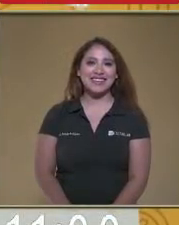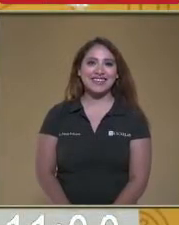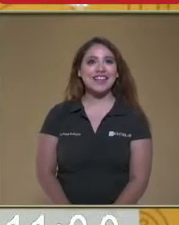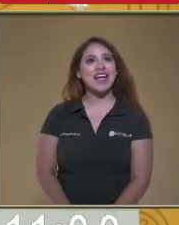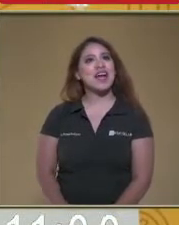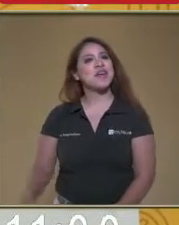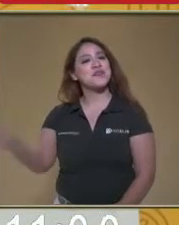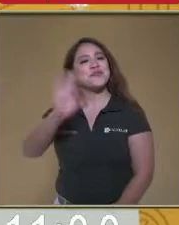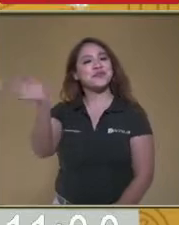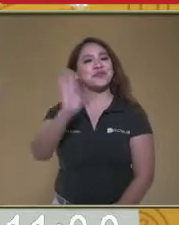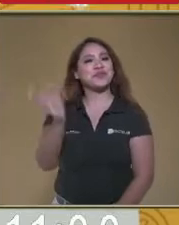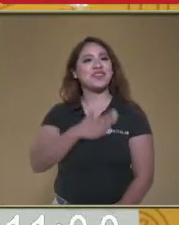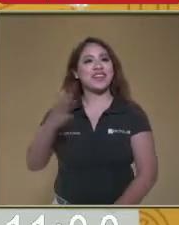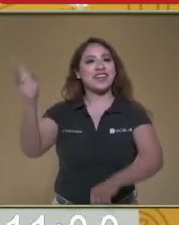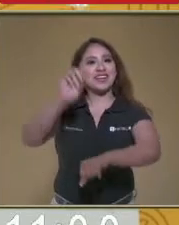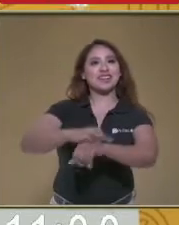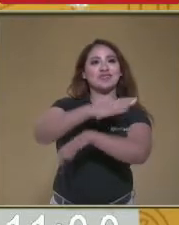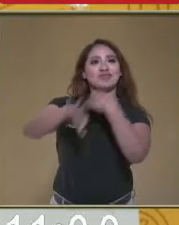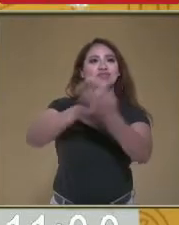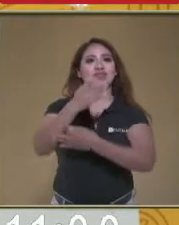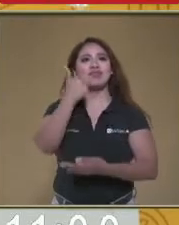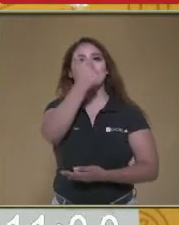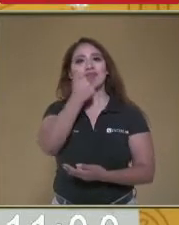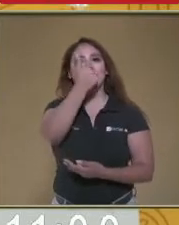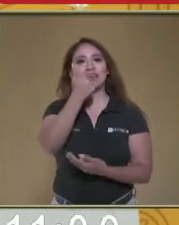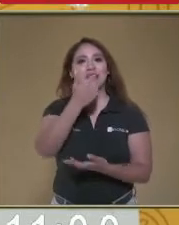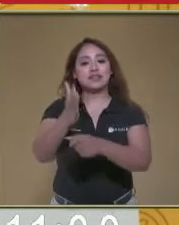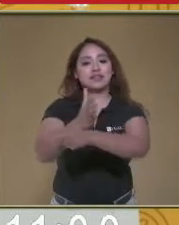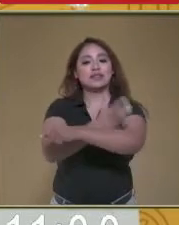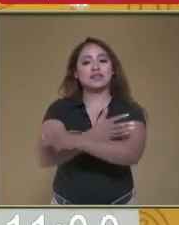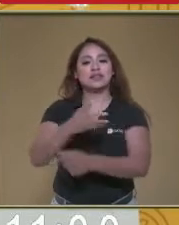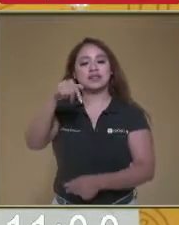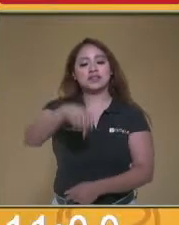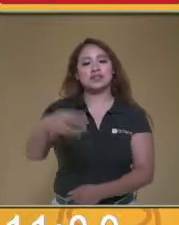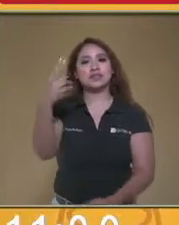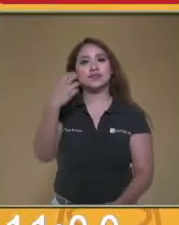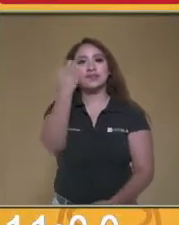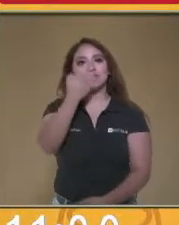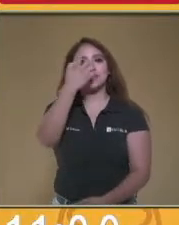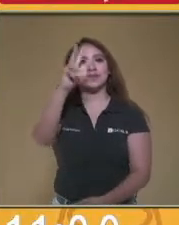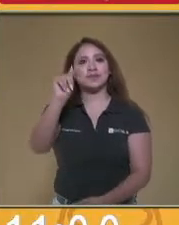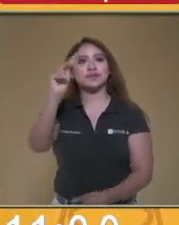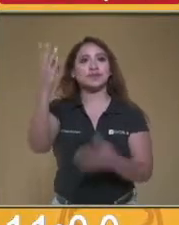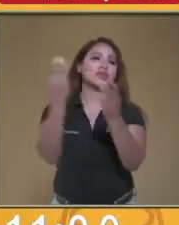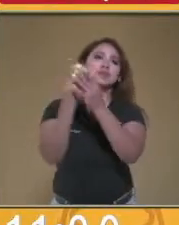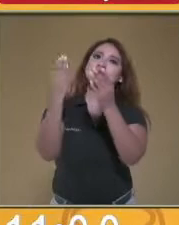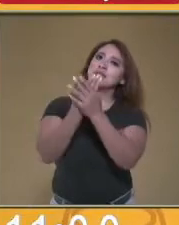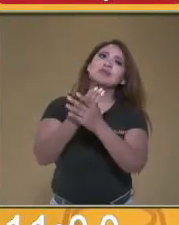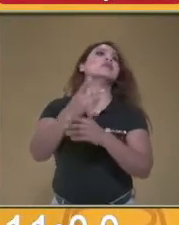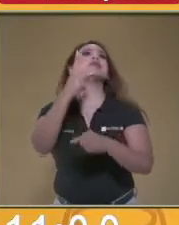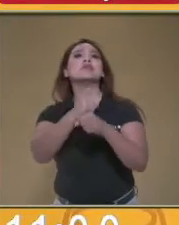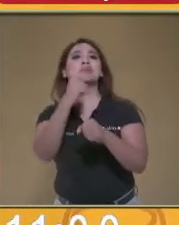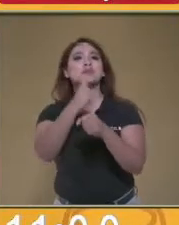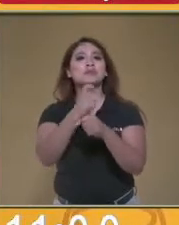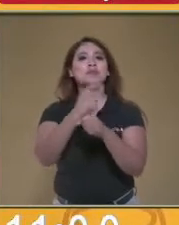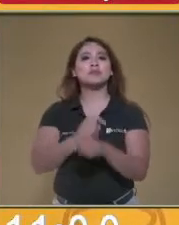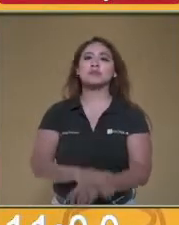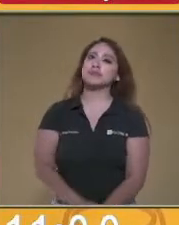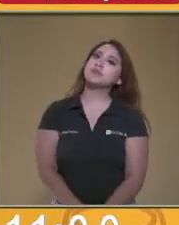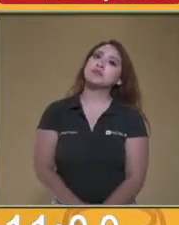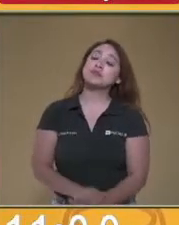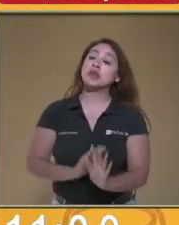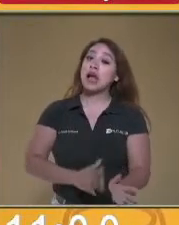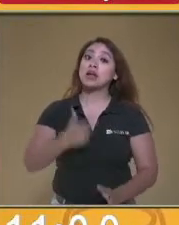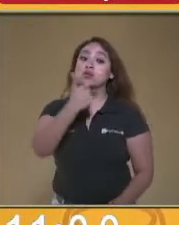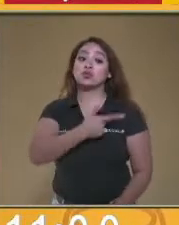Muy buenos días a todos nuestros alumnos que nos acompañan aquí en Escuela TV, en la clase para los alumnos de primer grado. Es un